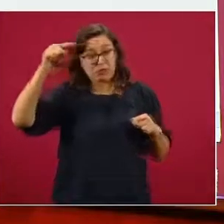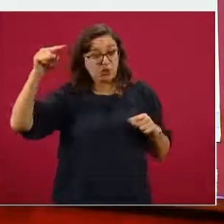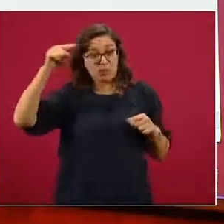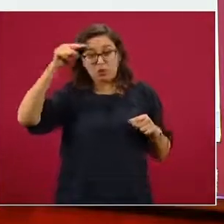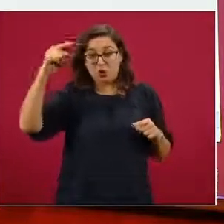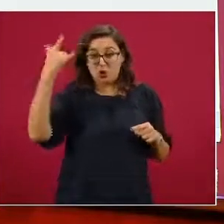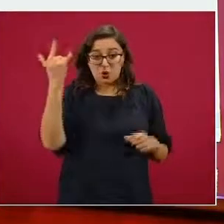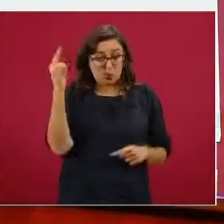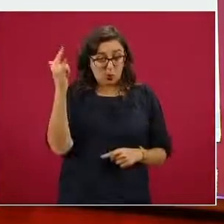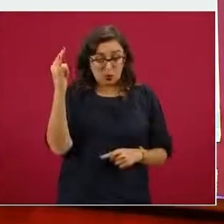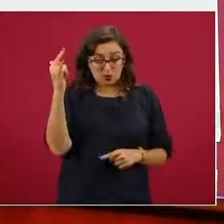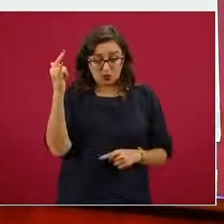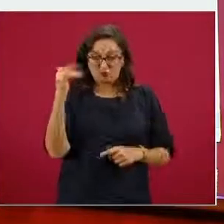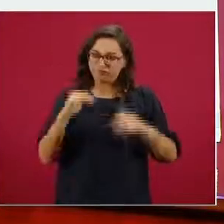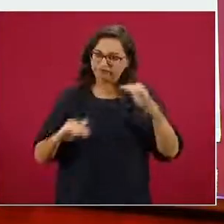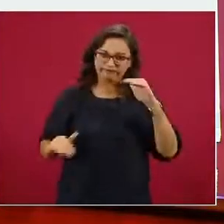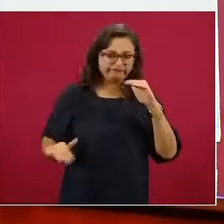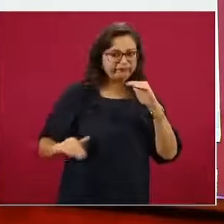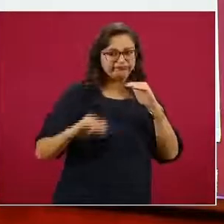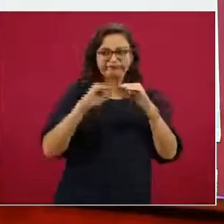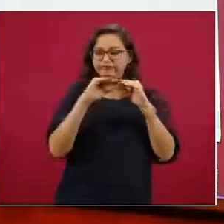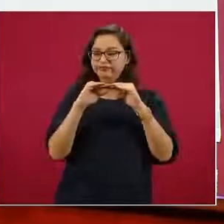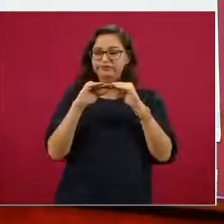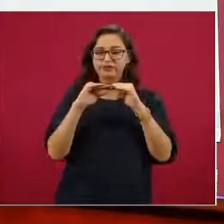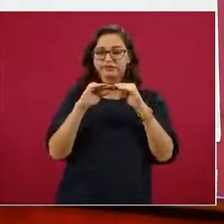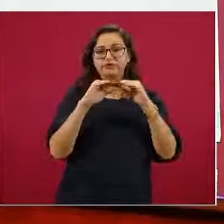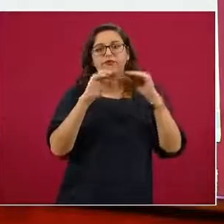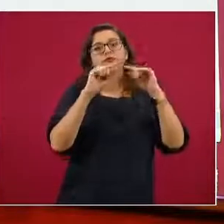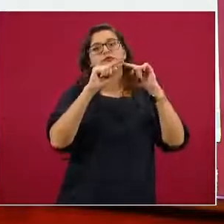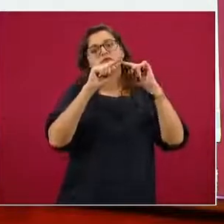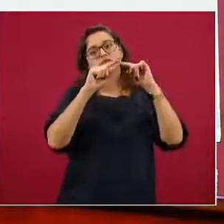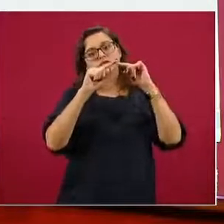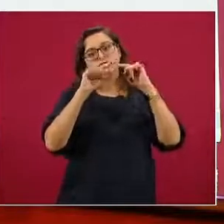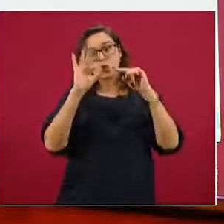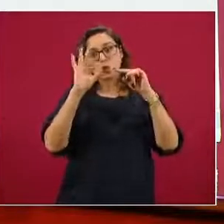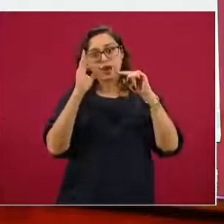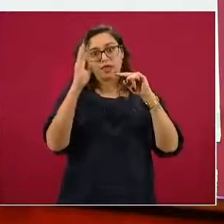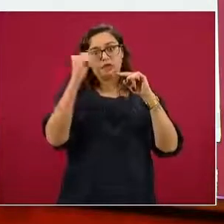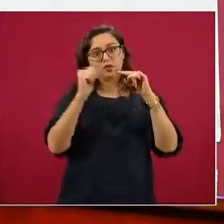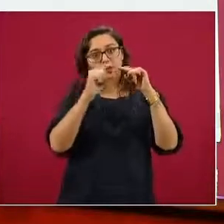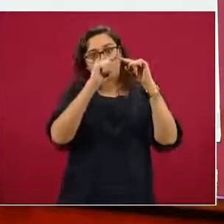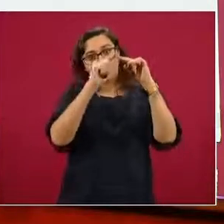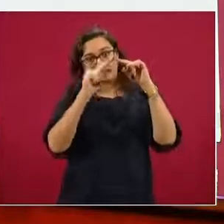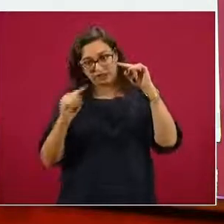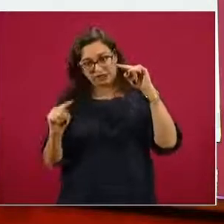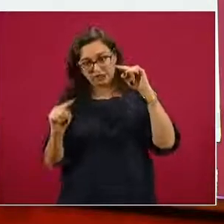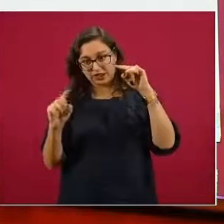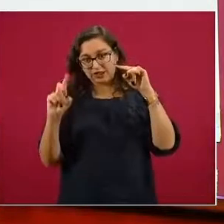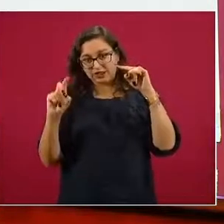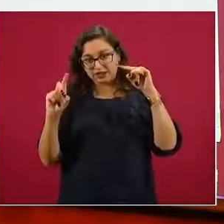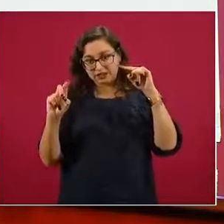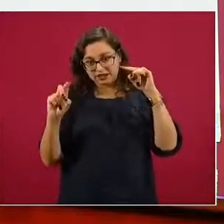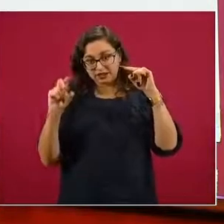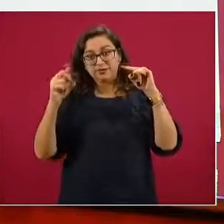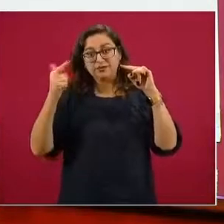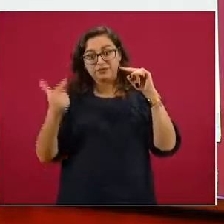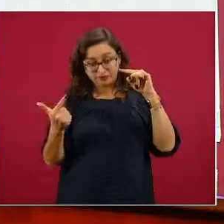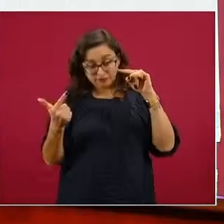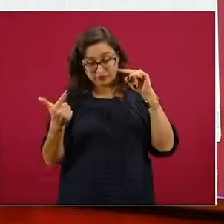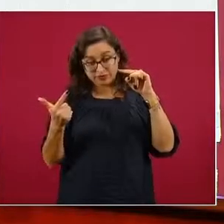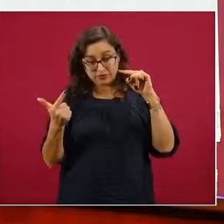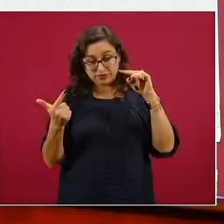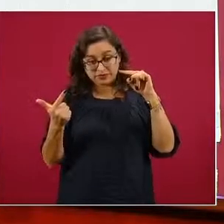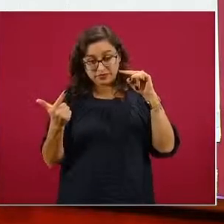julio, lo que tenemos aquí. Y fue bajando de 49, llegó hasta 37 en este punto, en la semana